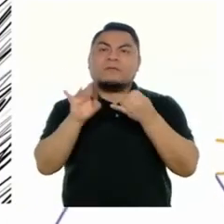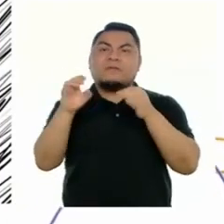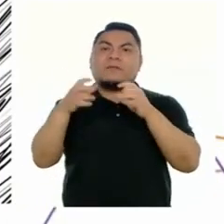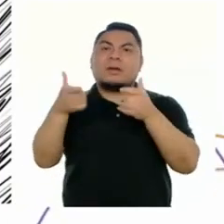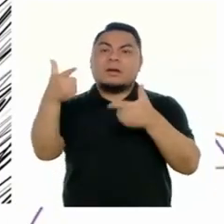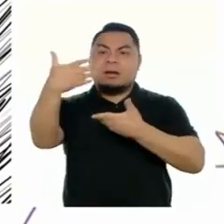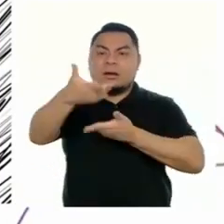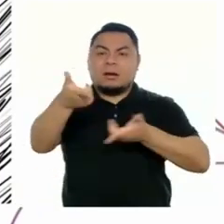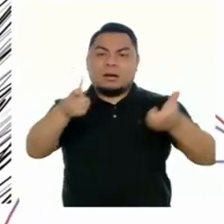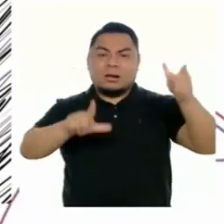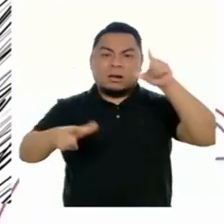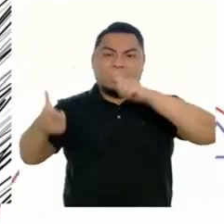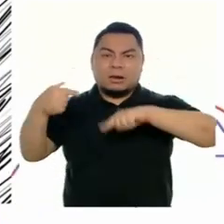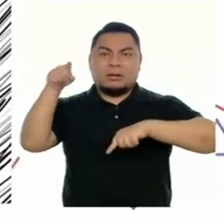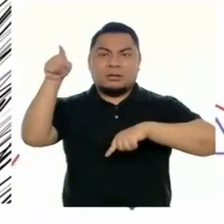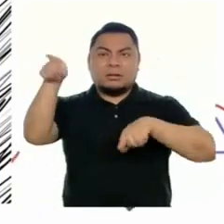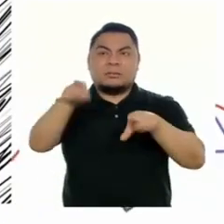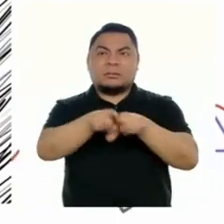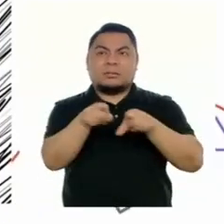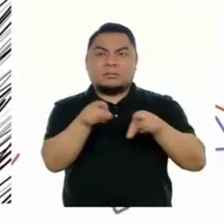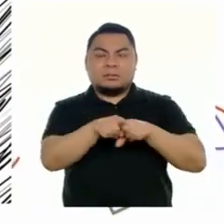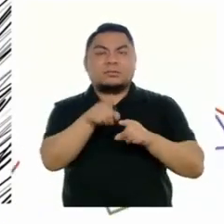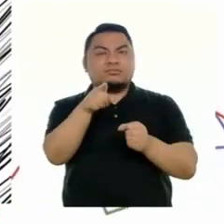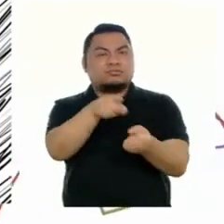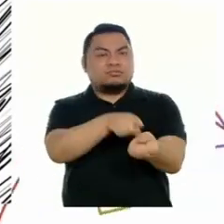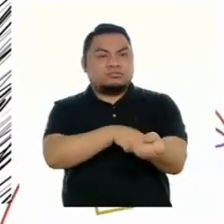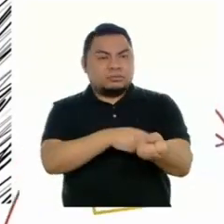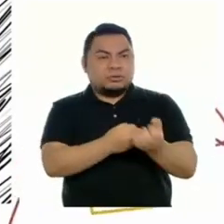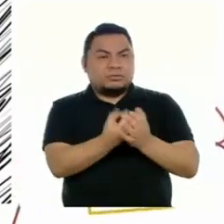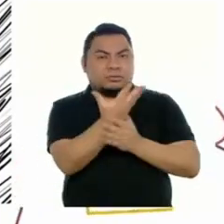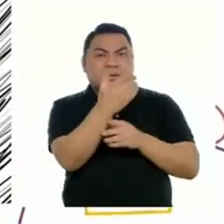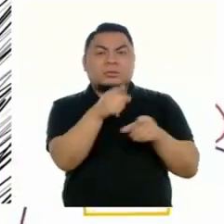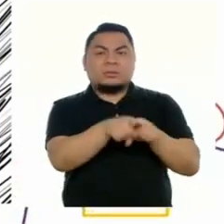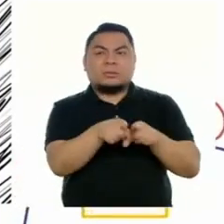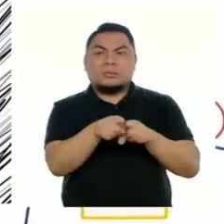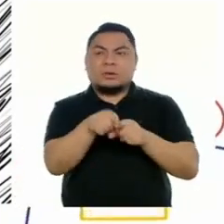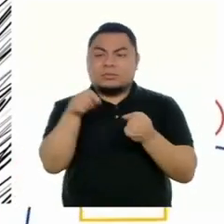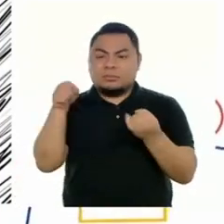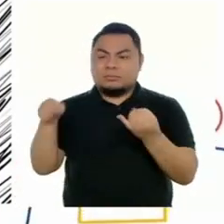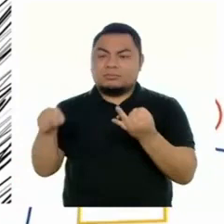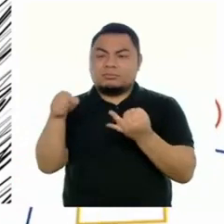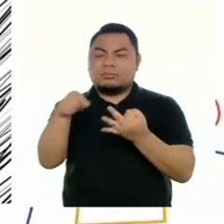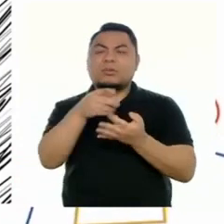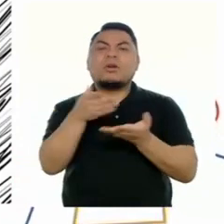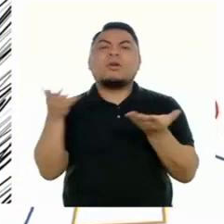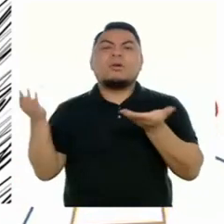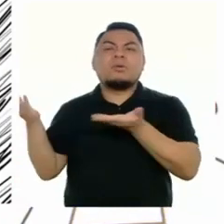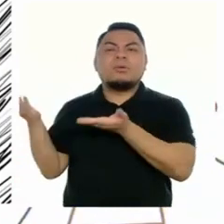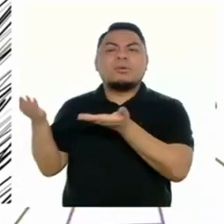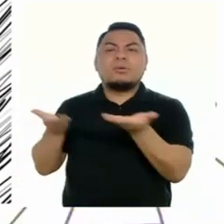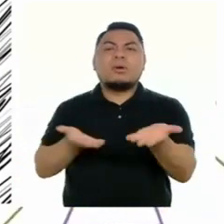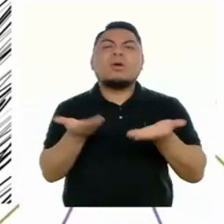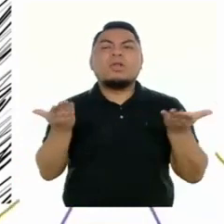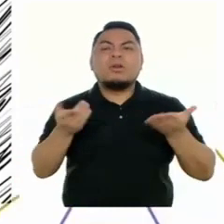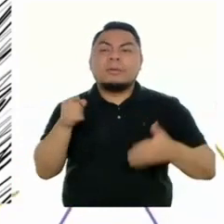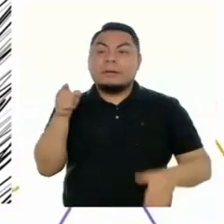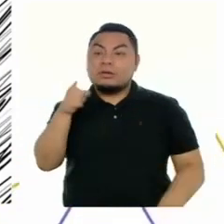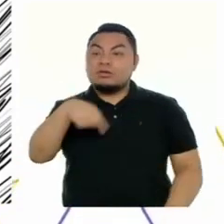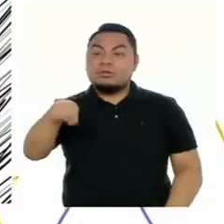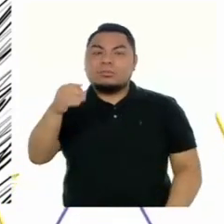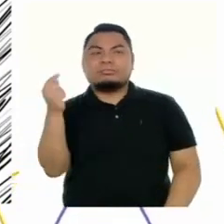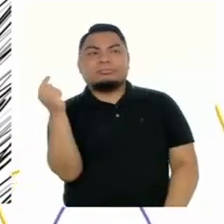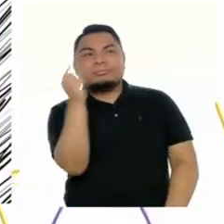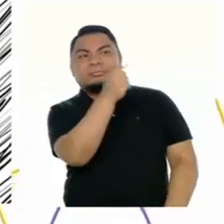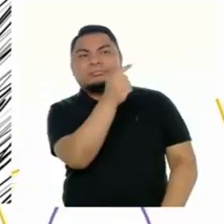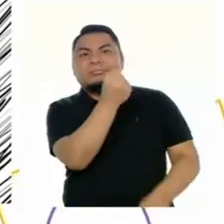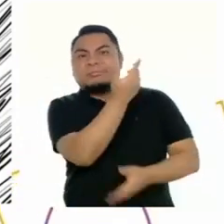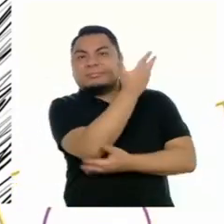grandes laboratorios como parte de la tradicional. Todos ellos provienen de nuestros bosques.